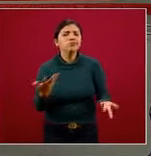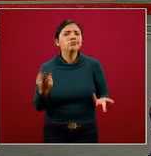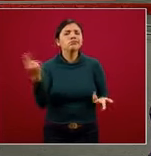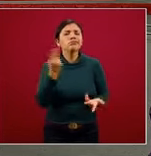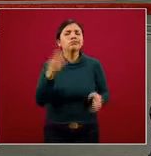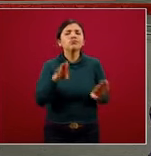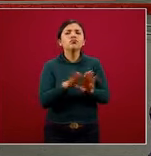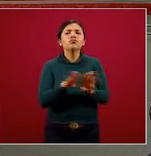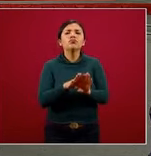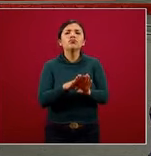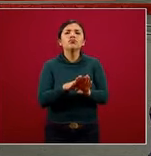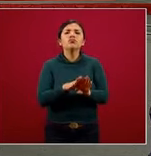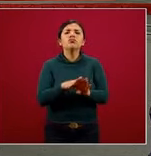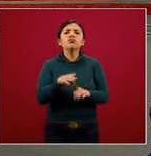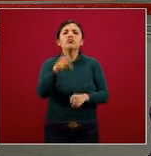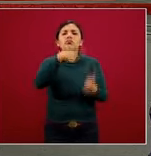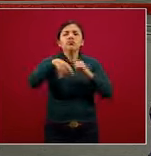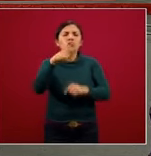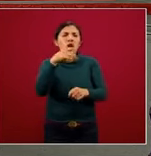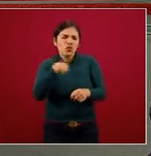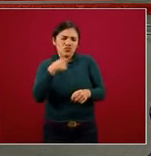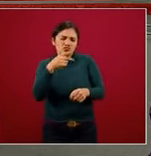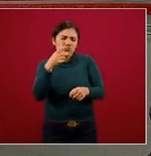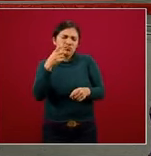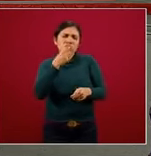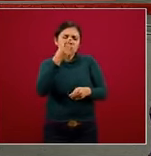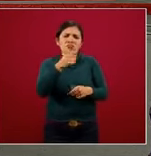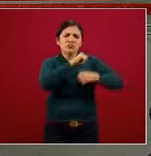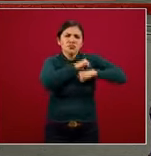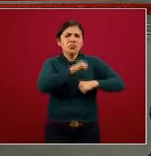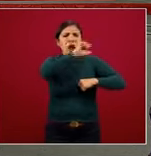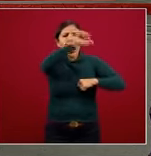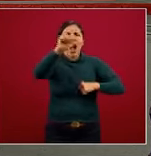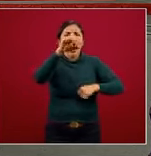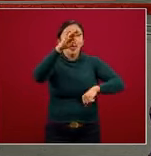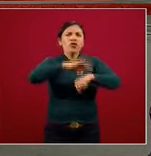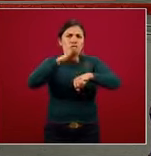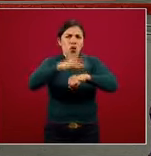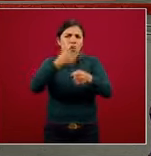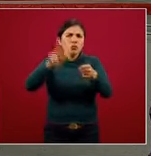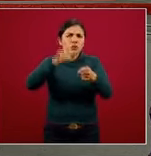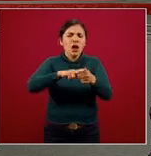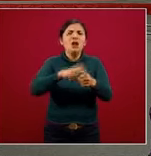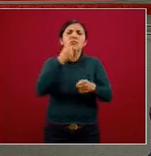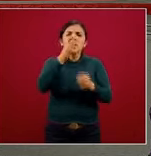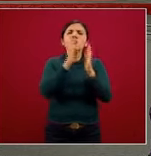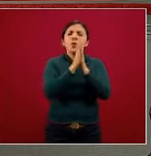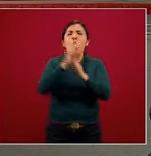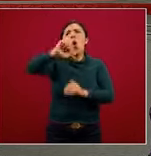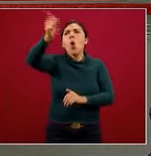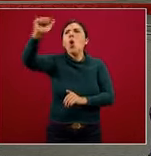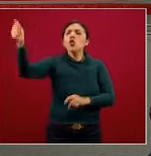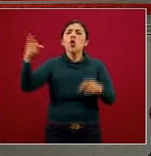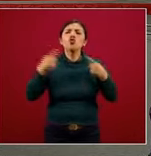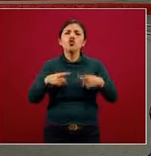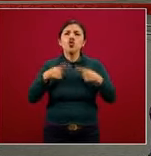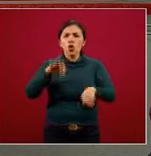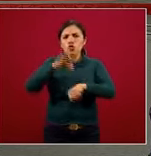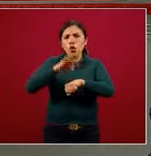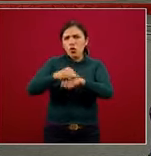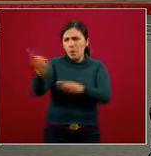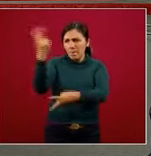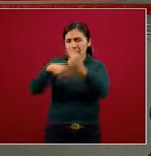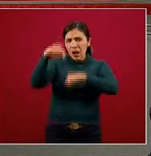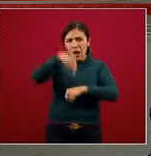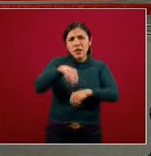pidiendo, en este caso las autoridades del hospital, están pidiendo a otros médicos externos que colaboren con promesa de pago. Quería ver qué nos podría